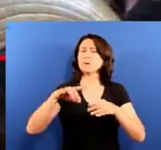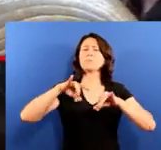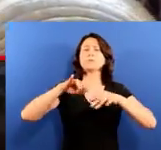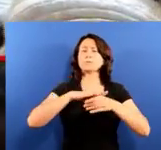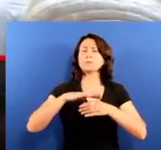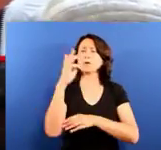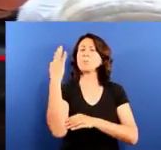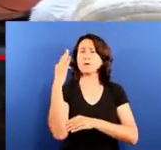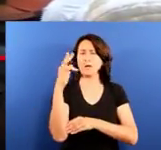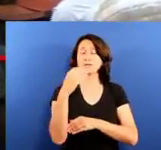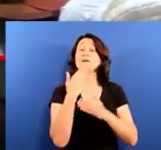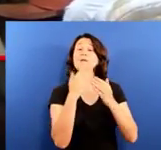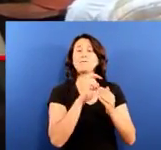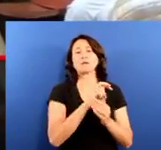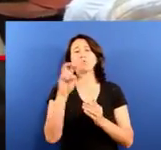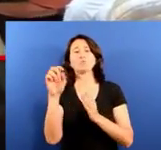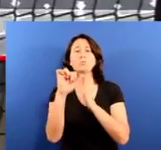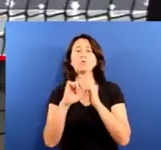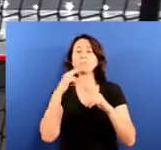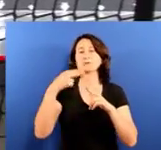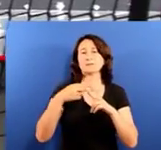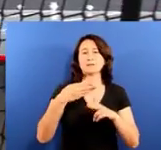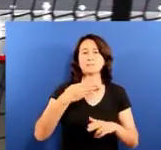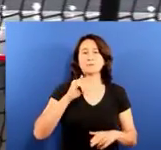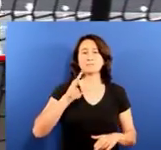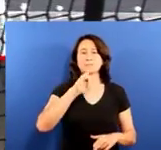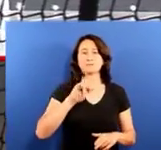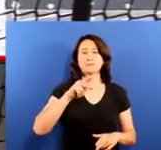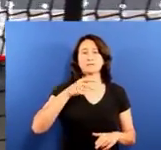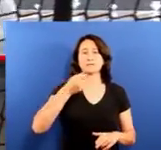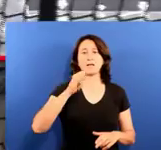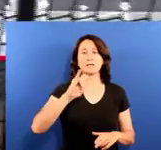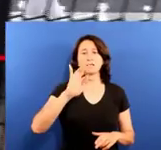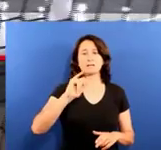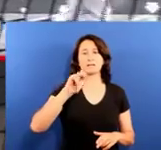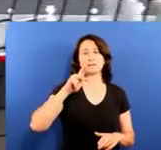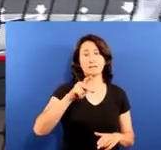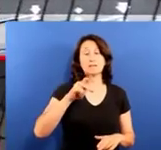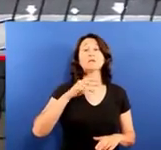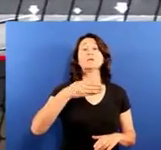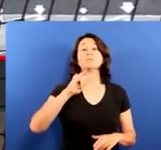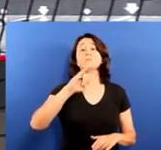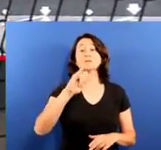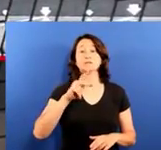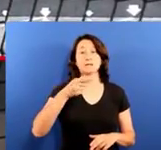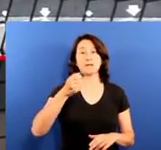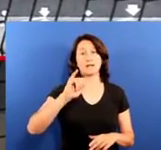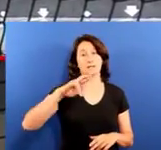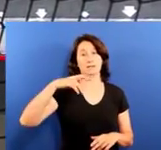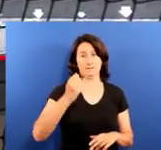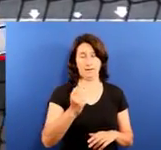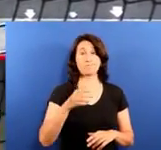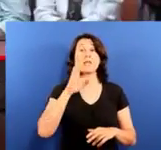recorre Arratia, Enkarterriak y Gorbella; Tradiciones y Oficios de Vizcaya Natural, que visita Urdaibai, Enkarterriak